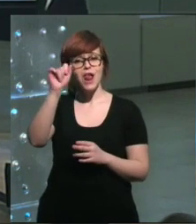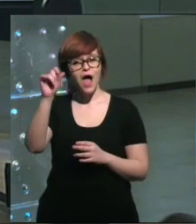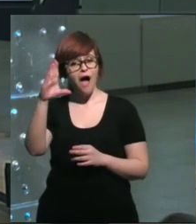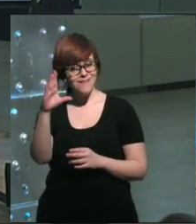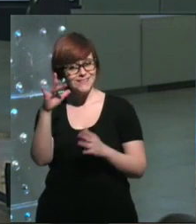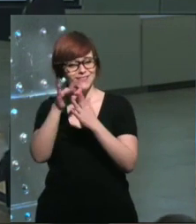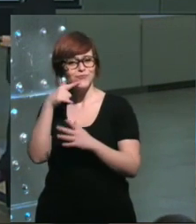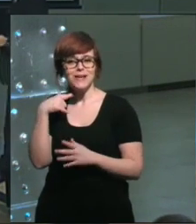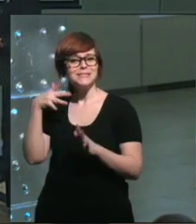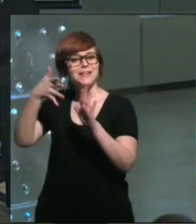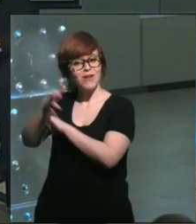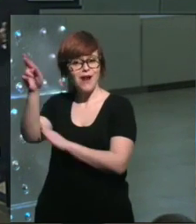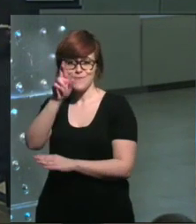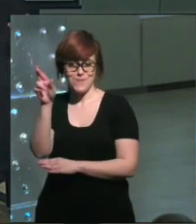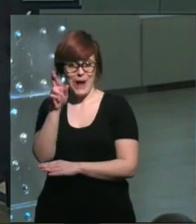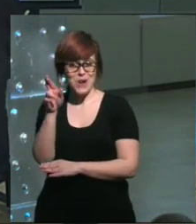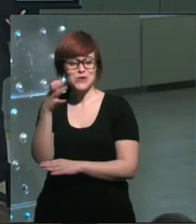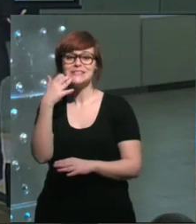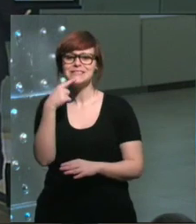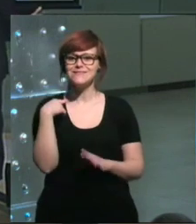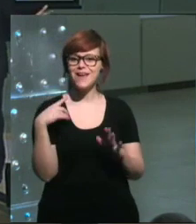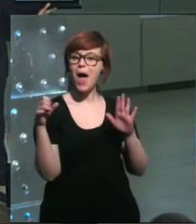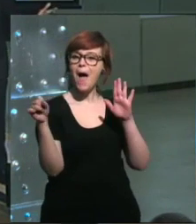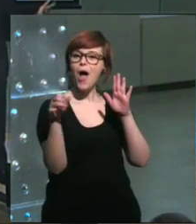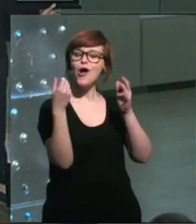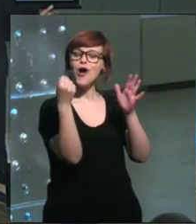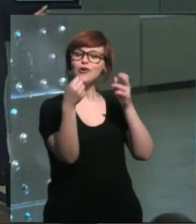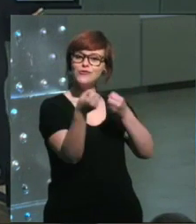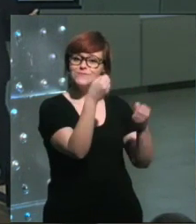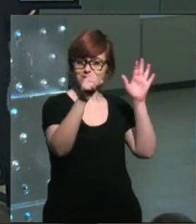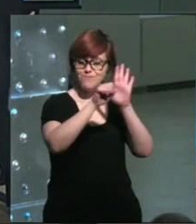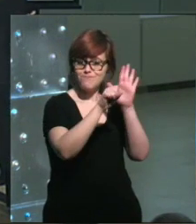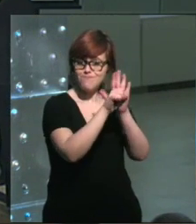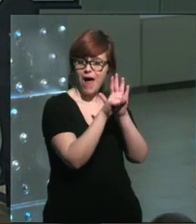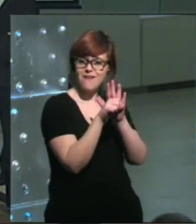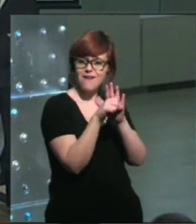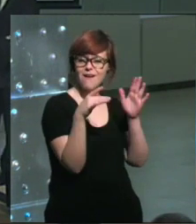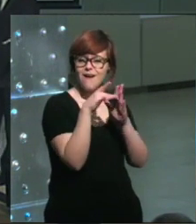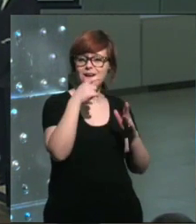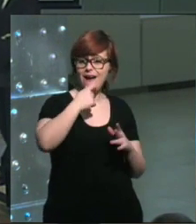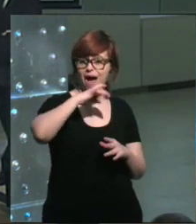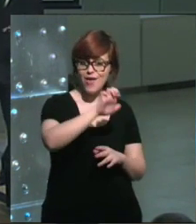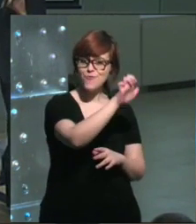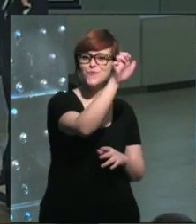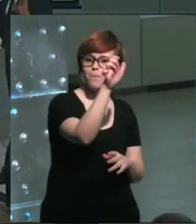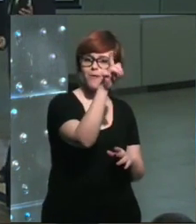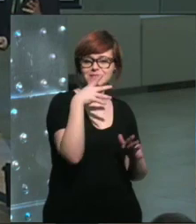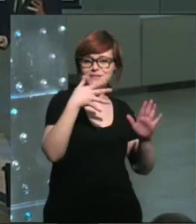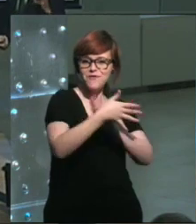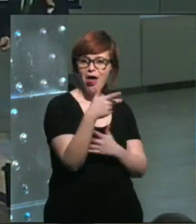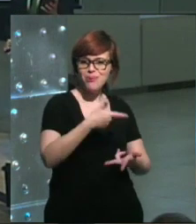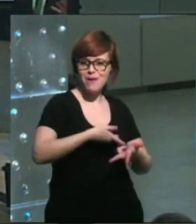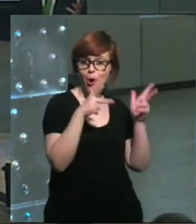demócrata. ¿Cómo lo sabíamos? No sé. Las bases de datos te permiten hacer data mining. Y eso es